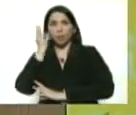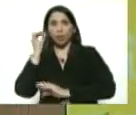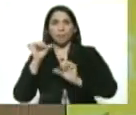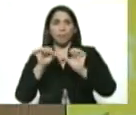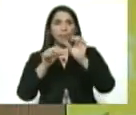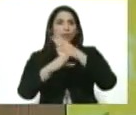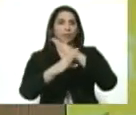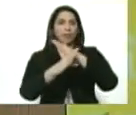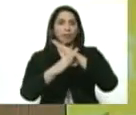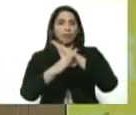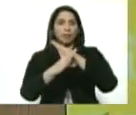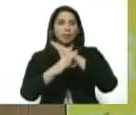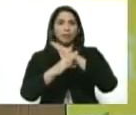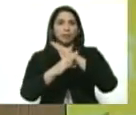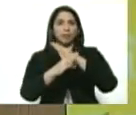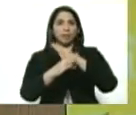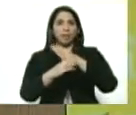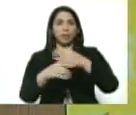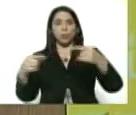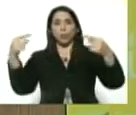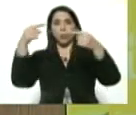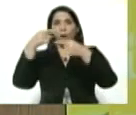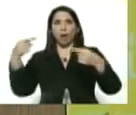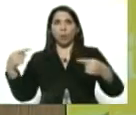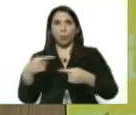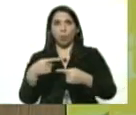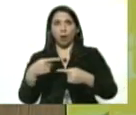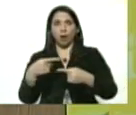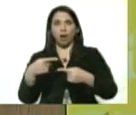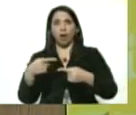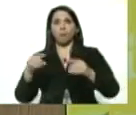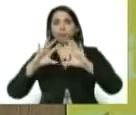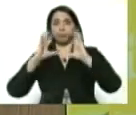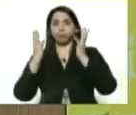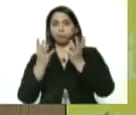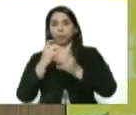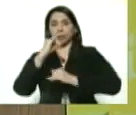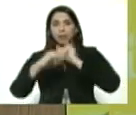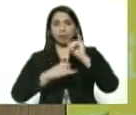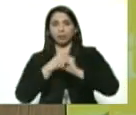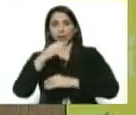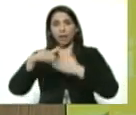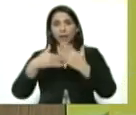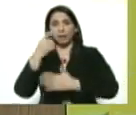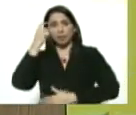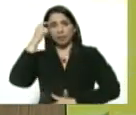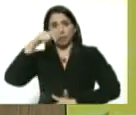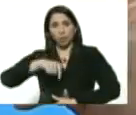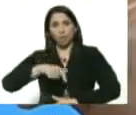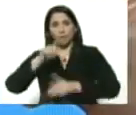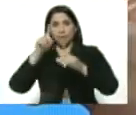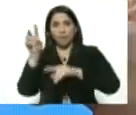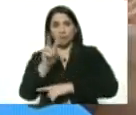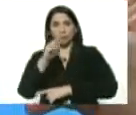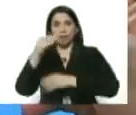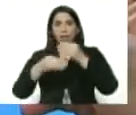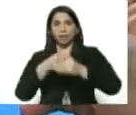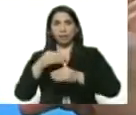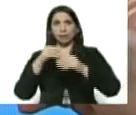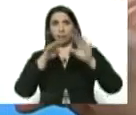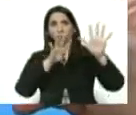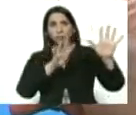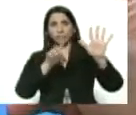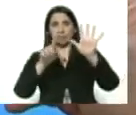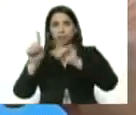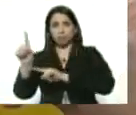serie idéntica a las series internacionales al día de hoy venezuela realizado 961